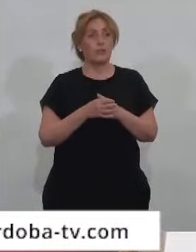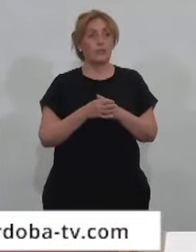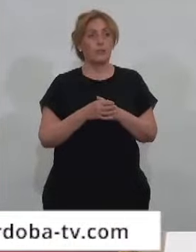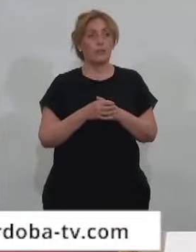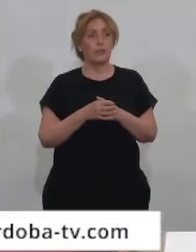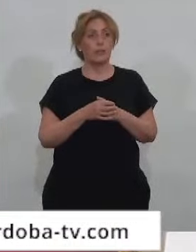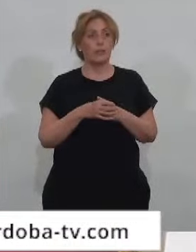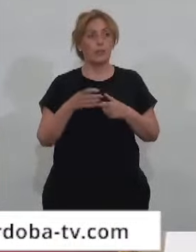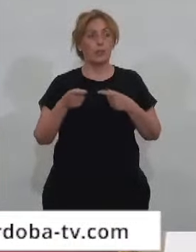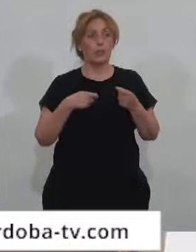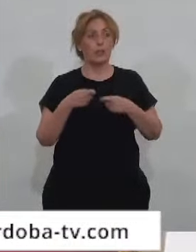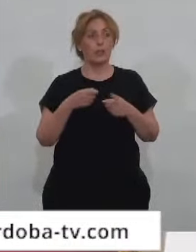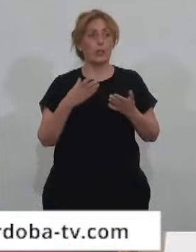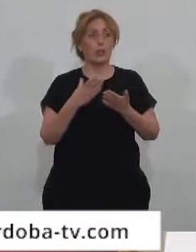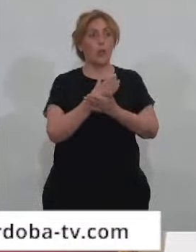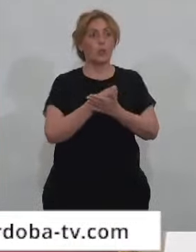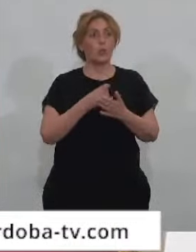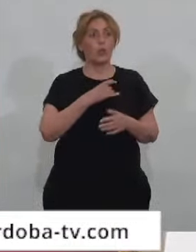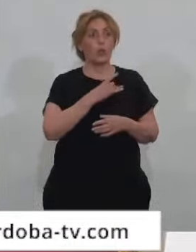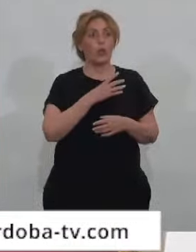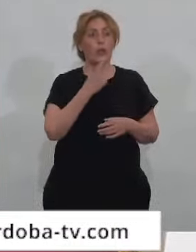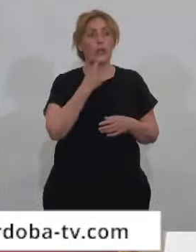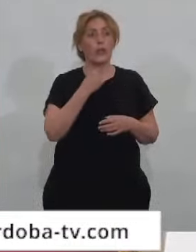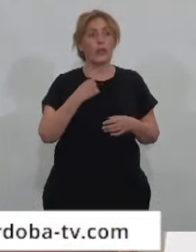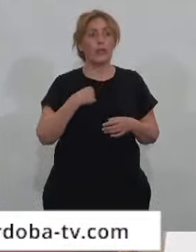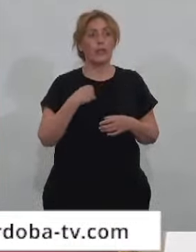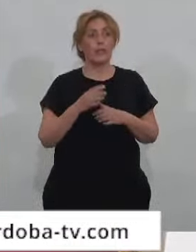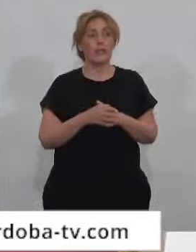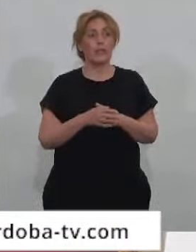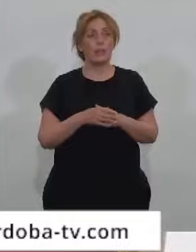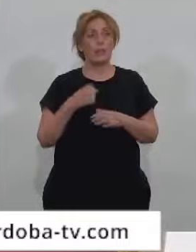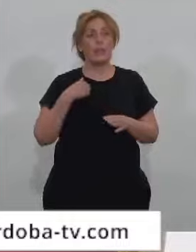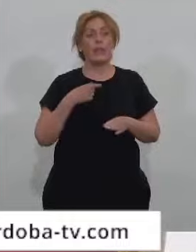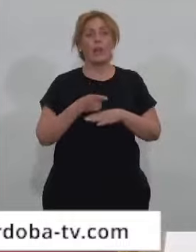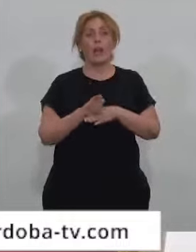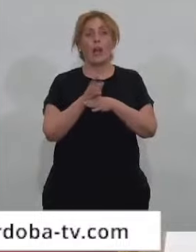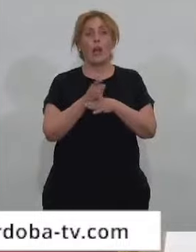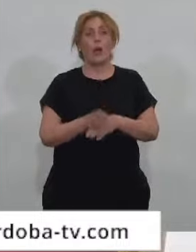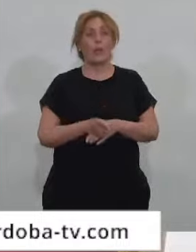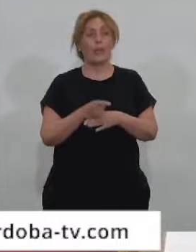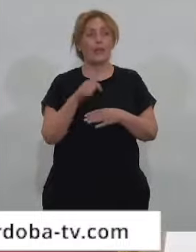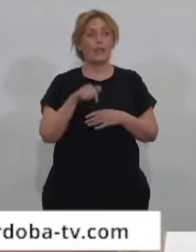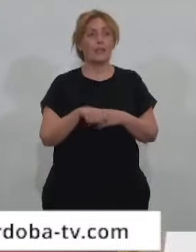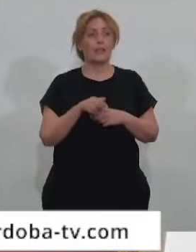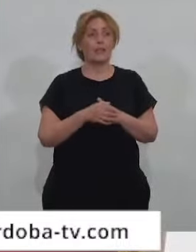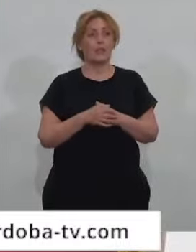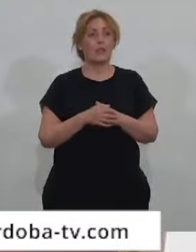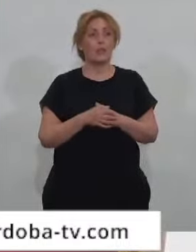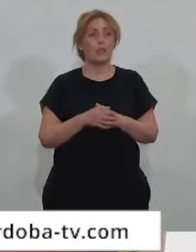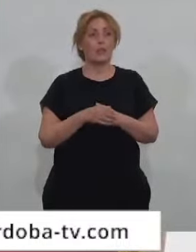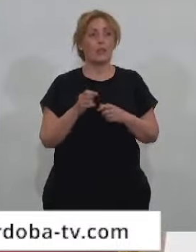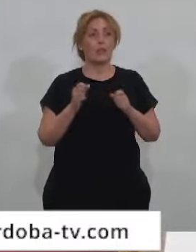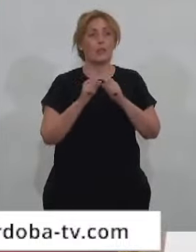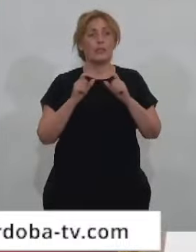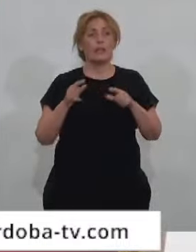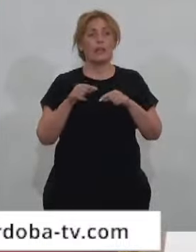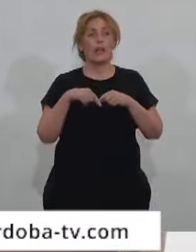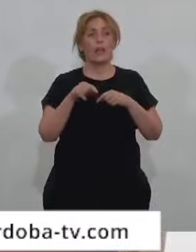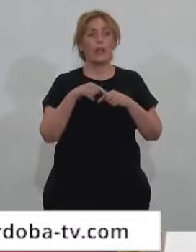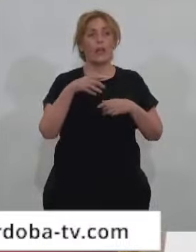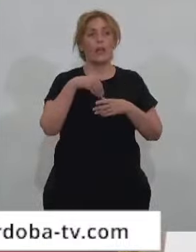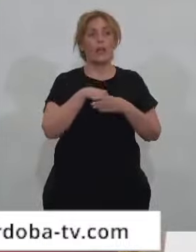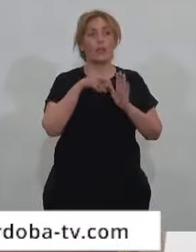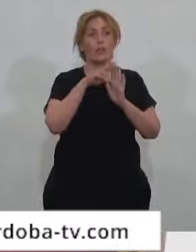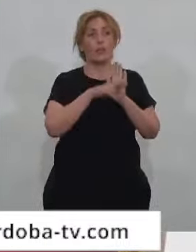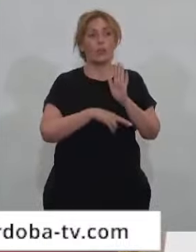y nos hablan de la obligatoriedad y de que es preceptivo que el teletrabajo se acuerde en un reglamento y que al mismo tiempo, al no verse sometido a